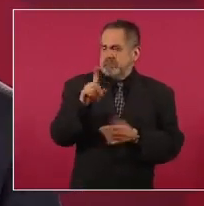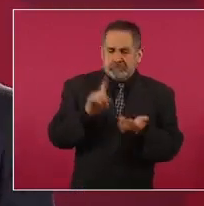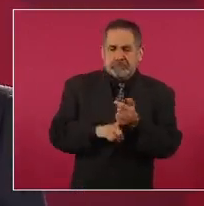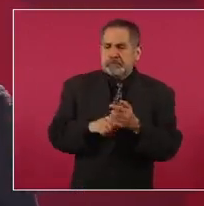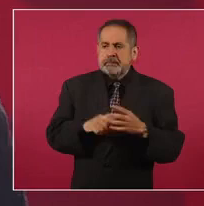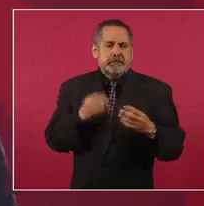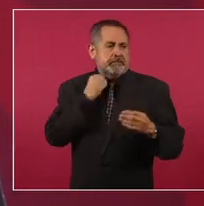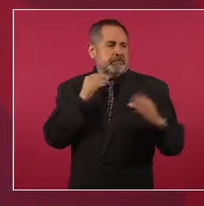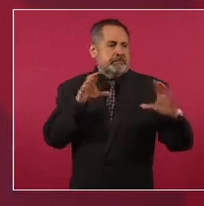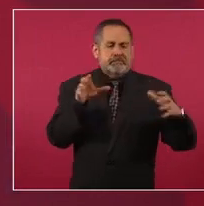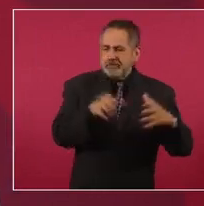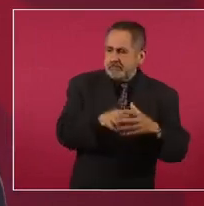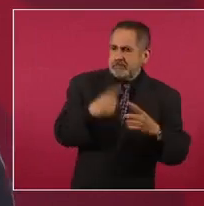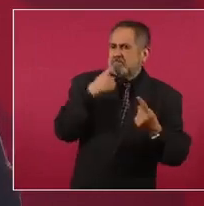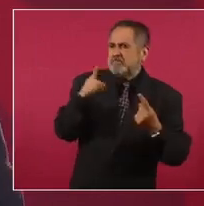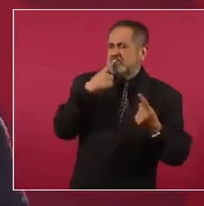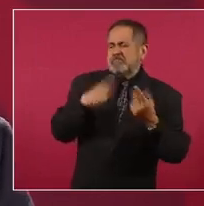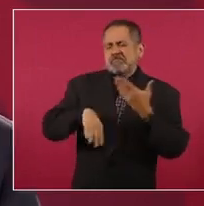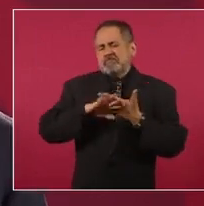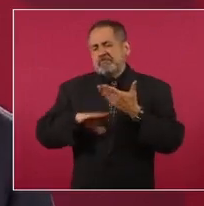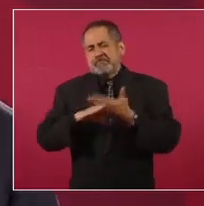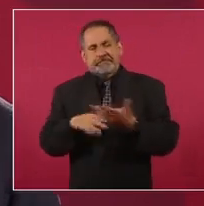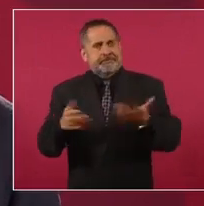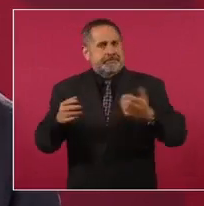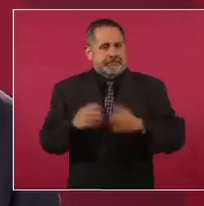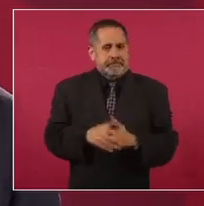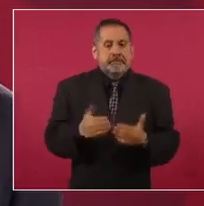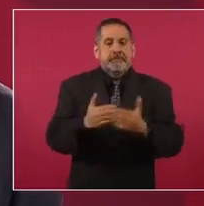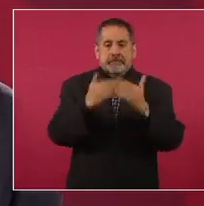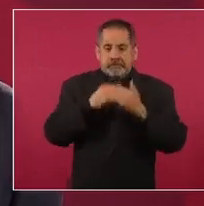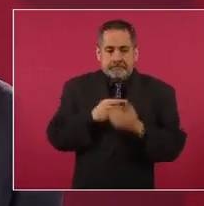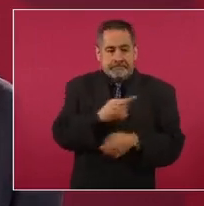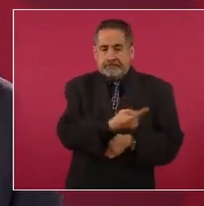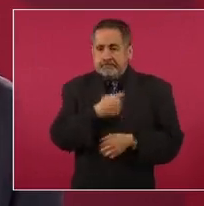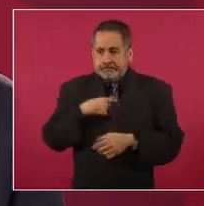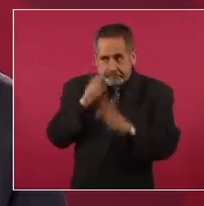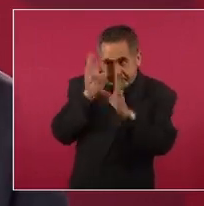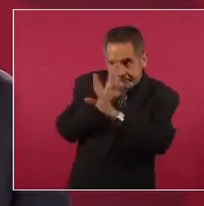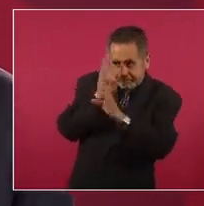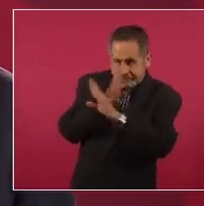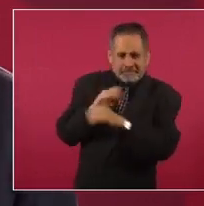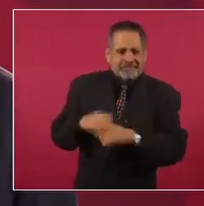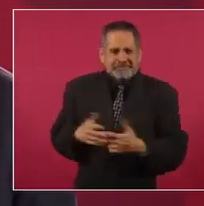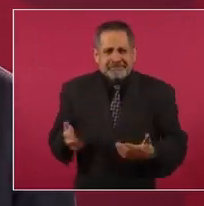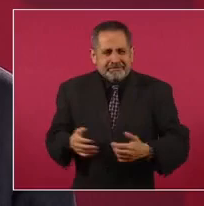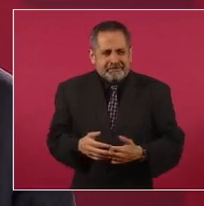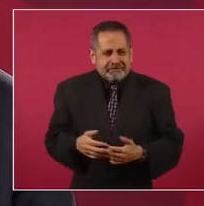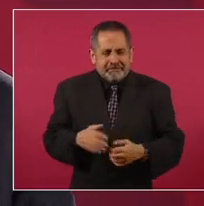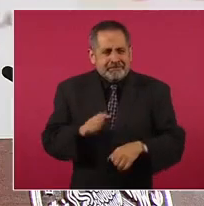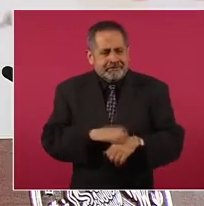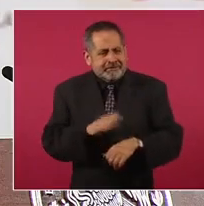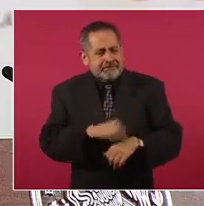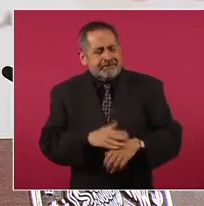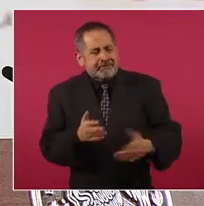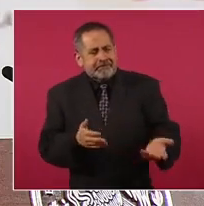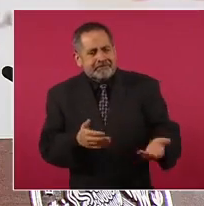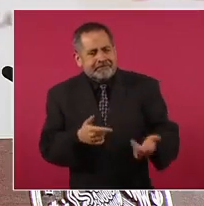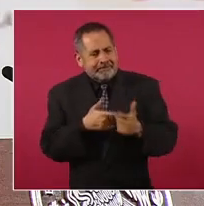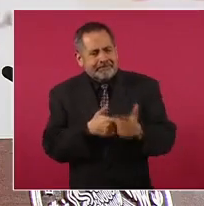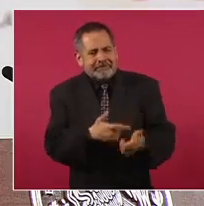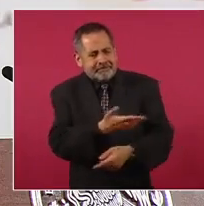de abogado de denuncias penales. Ahora pasamos al espionaje. ¿Qué sigue? ¿Ahora qué